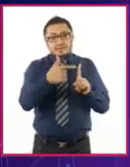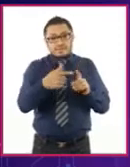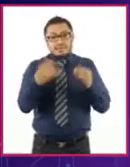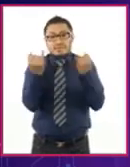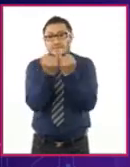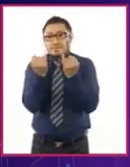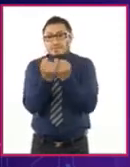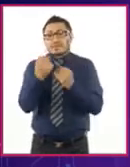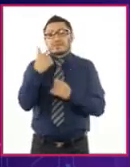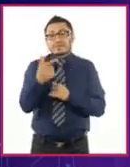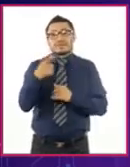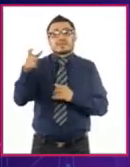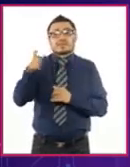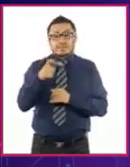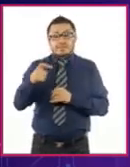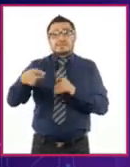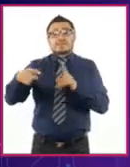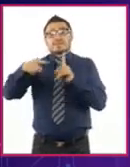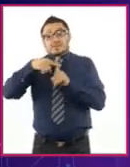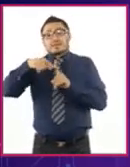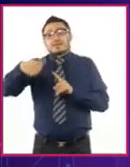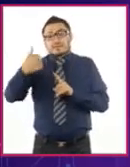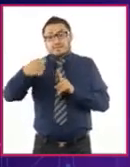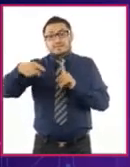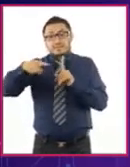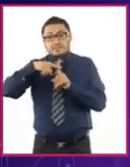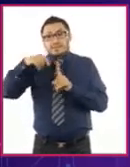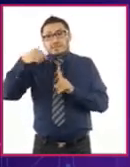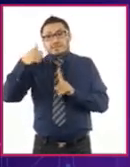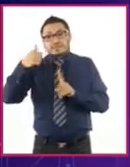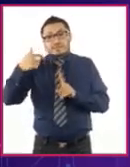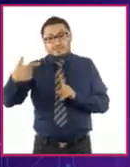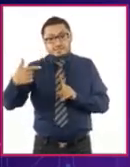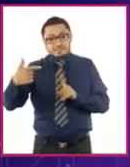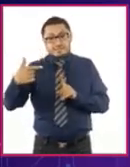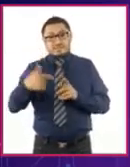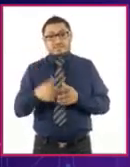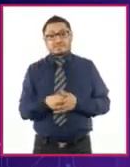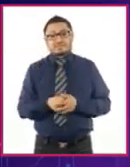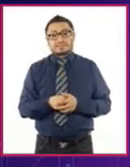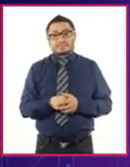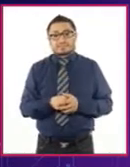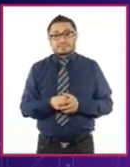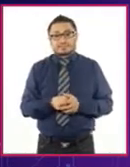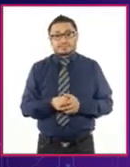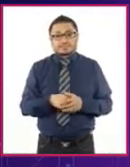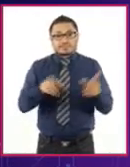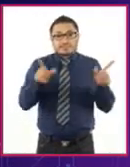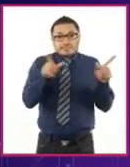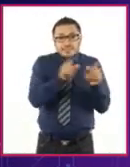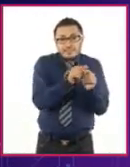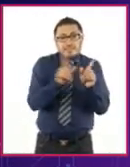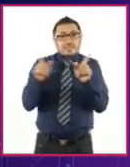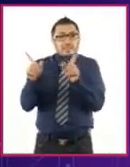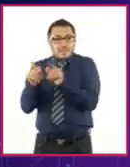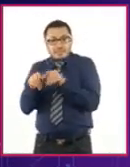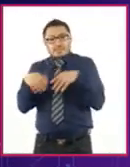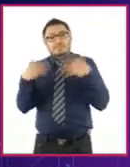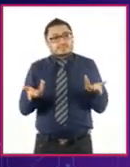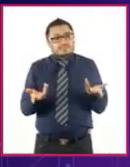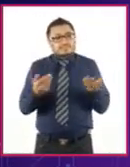igual a 7x más 11 más 7, que al simplificar queda